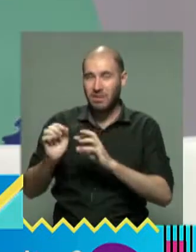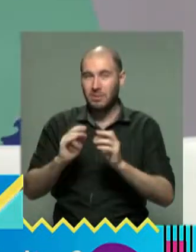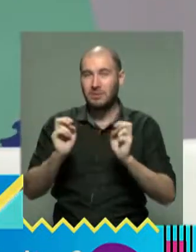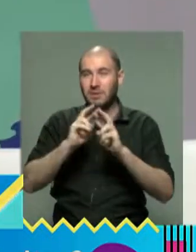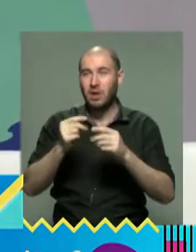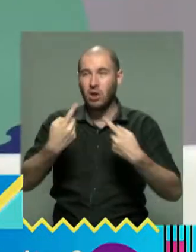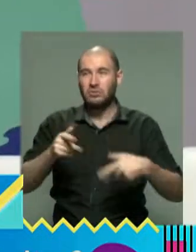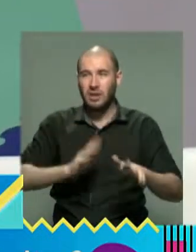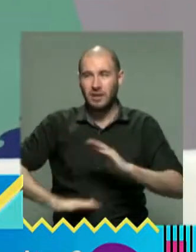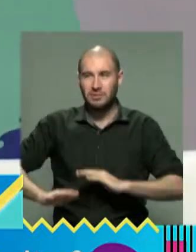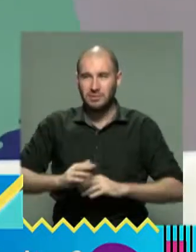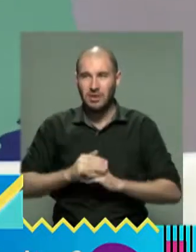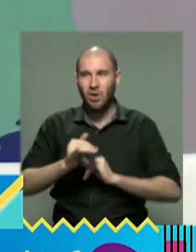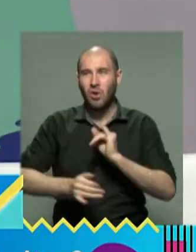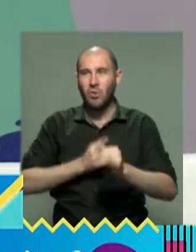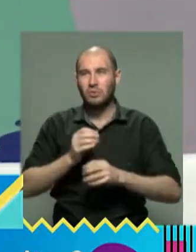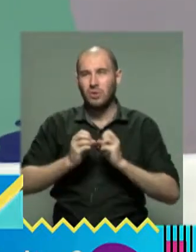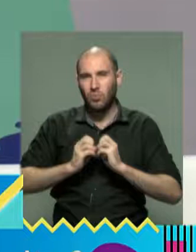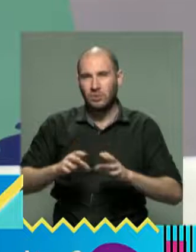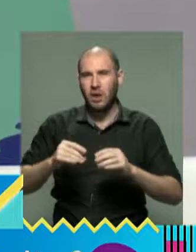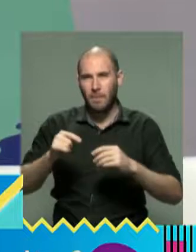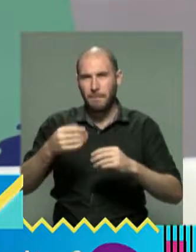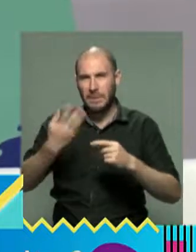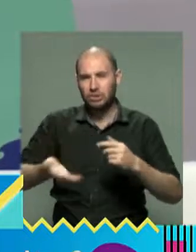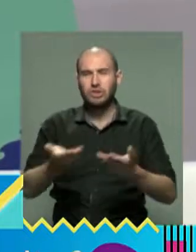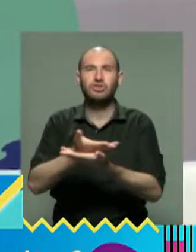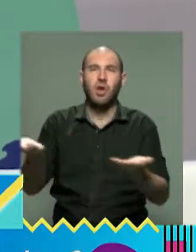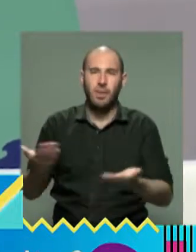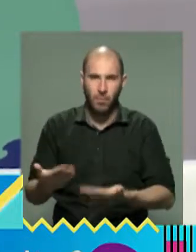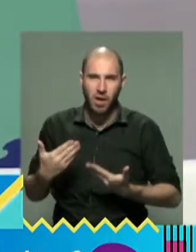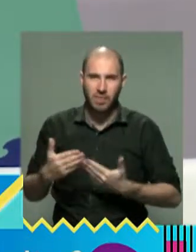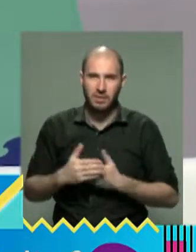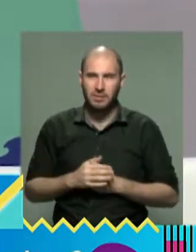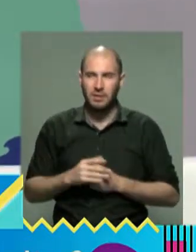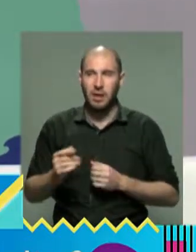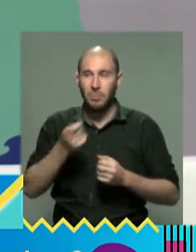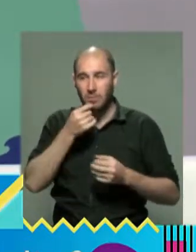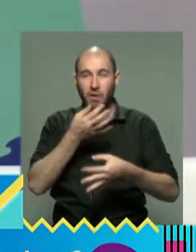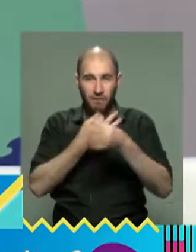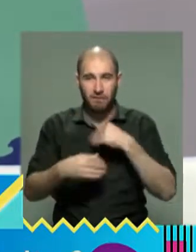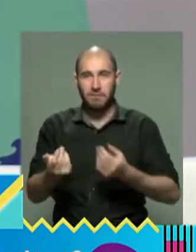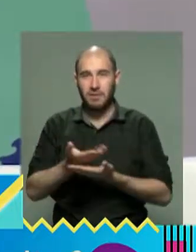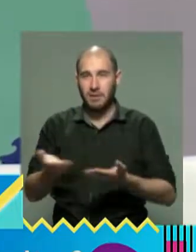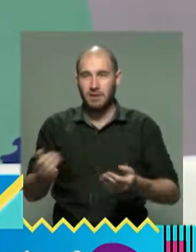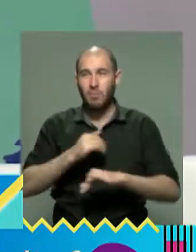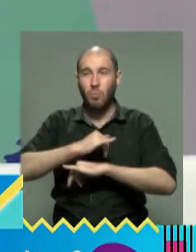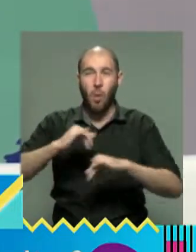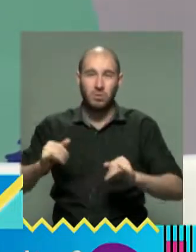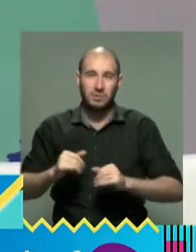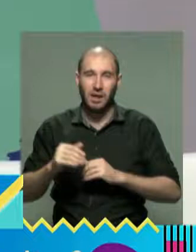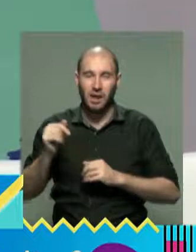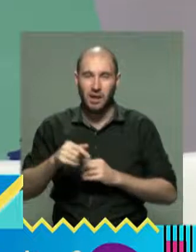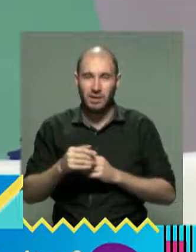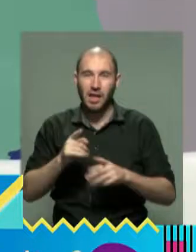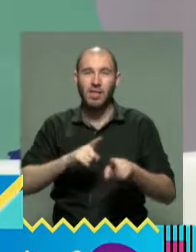ver con estas actividades que se mencionan y dicen son aptas para todo público, ¿no? Al momento de comercializar o Claro. llega el marketing, llega ese flyer a